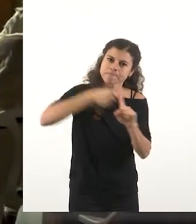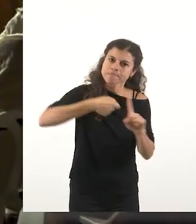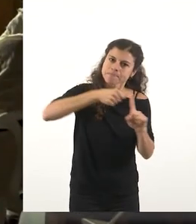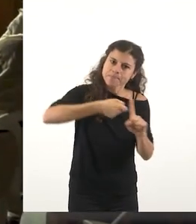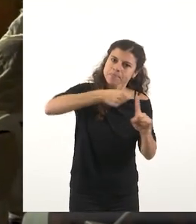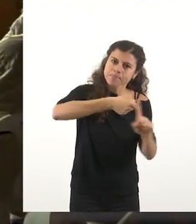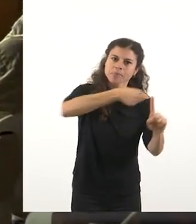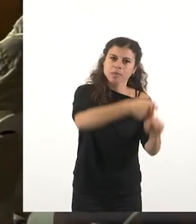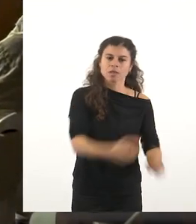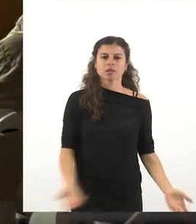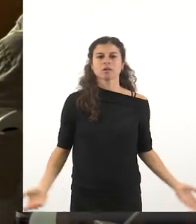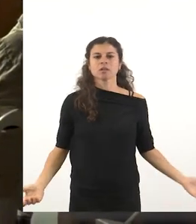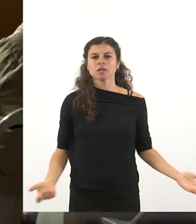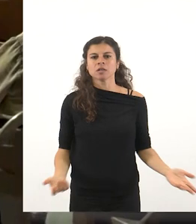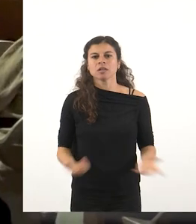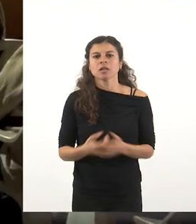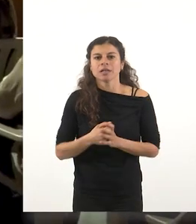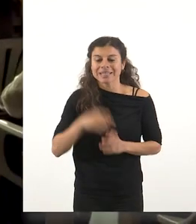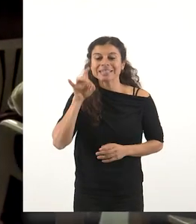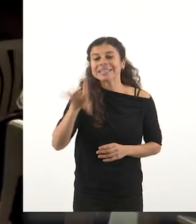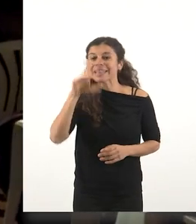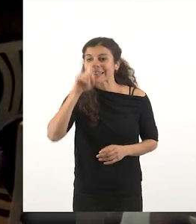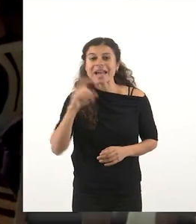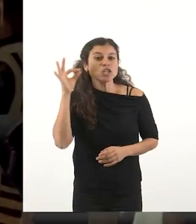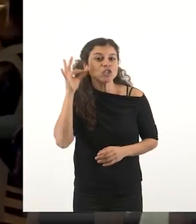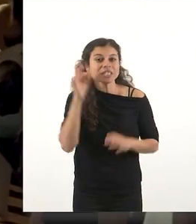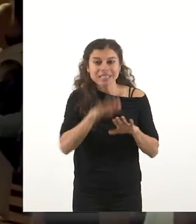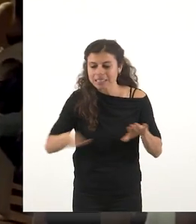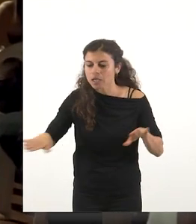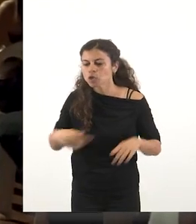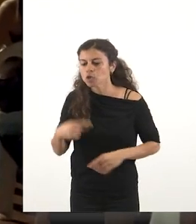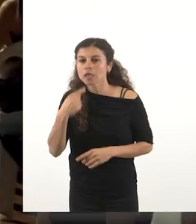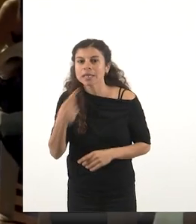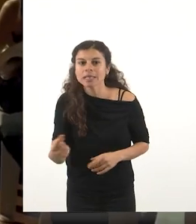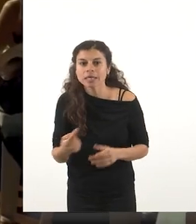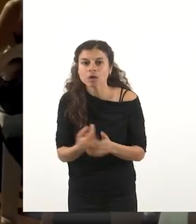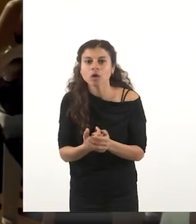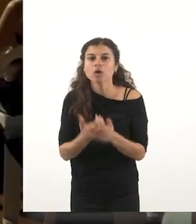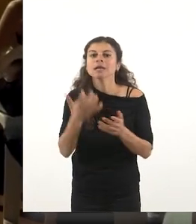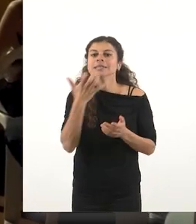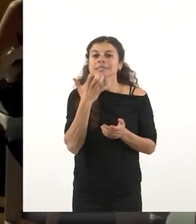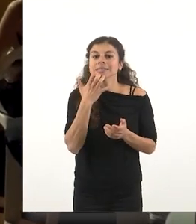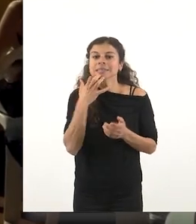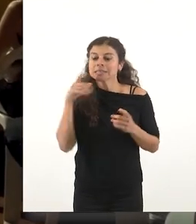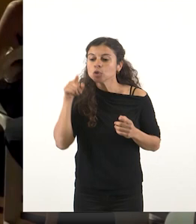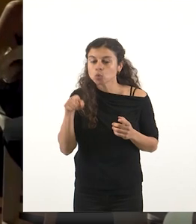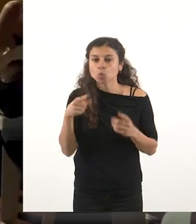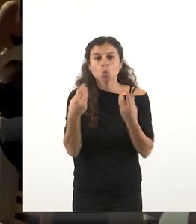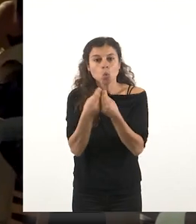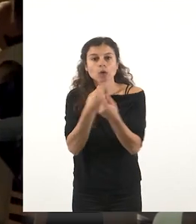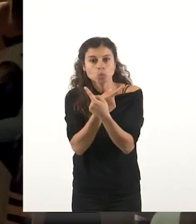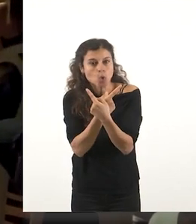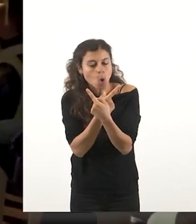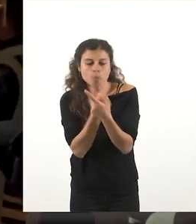insistirnos. Otra cosa muy diferente que le digo a las niñas de 15 años es que tú estás en el momento con el calentón, con tu novia ahí, y tienes todo el